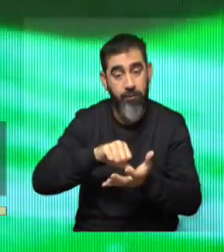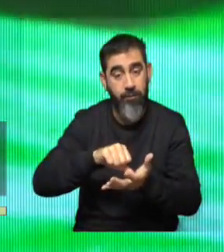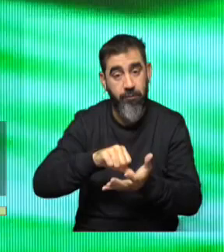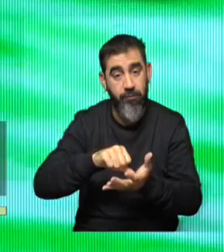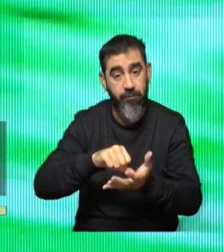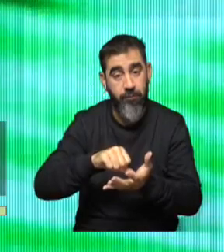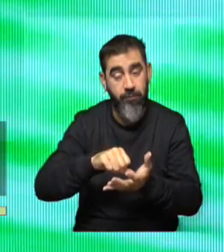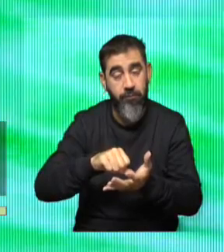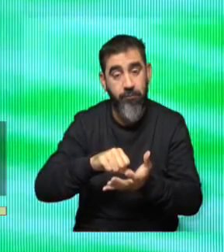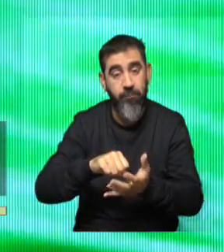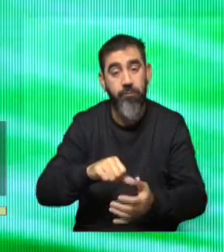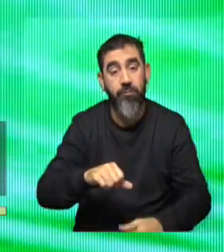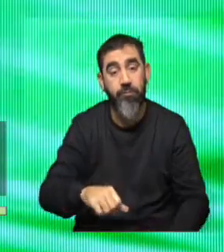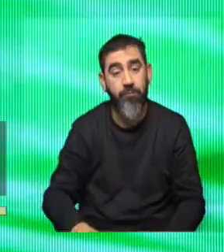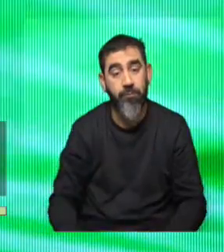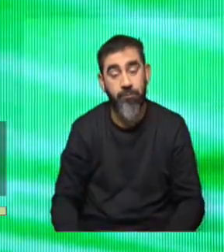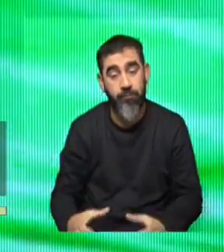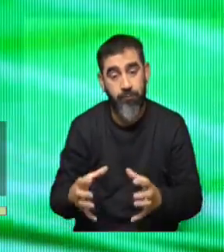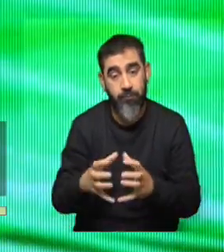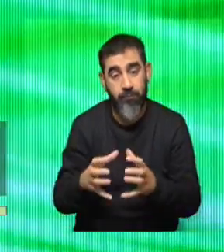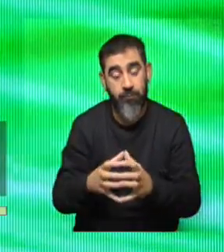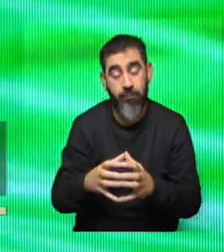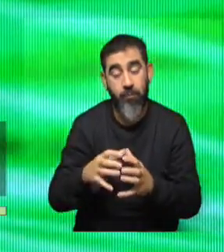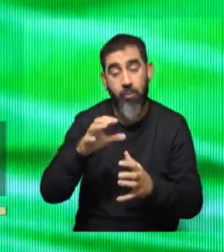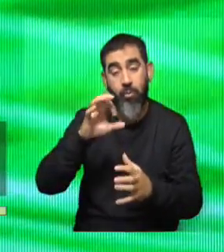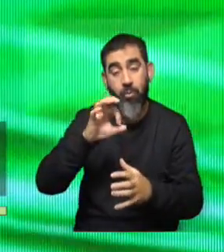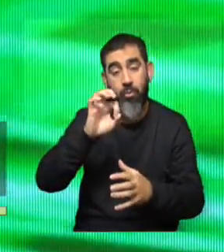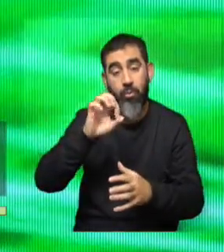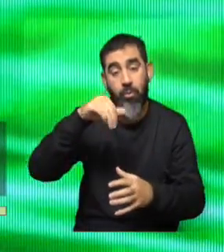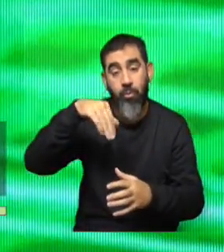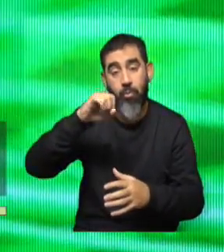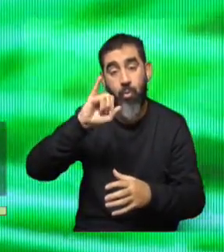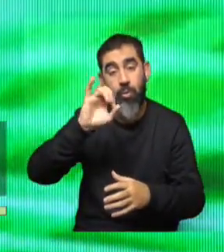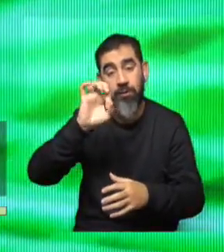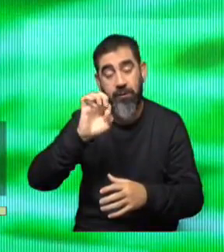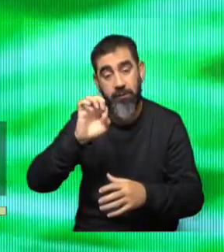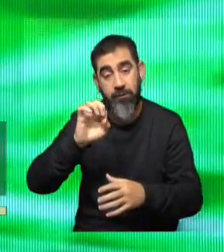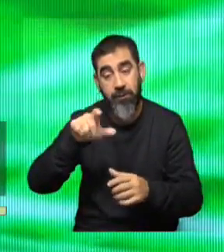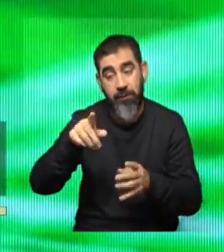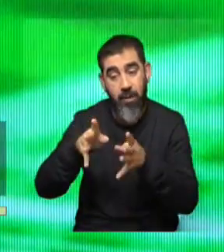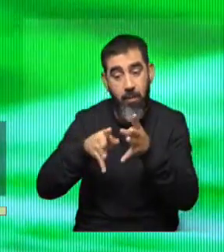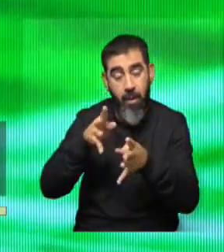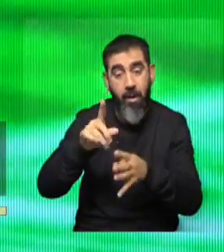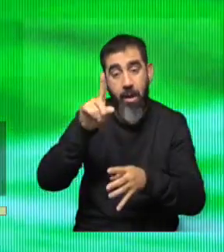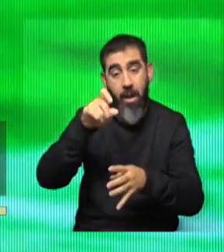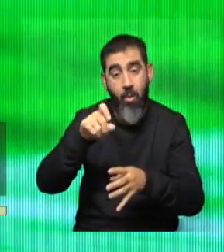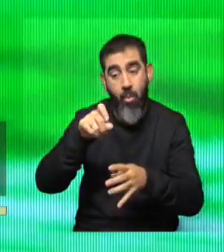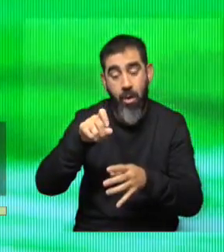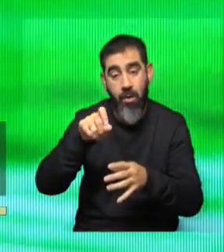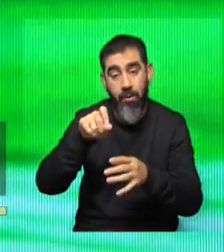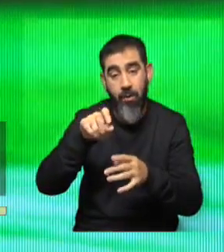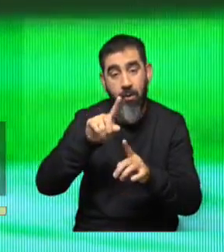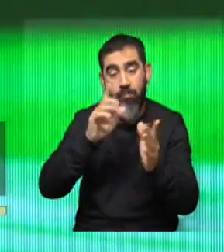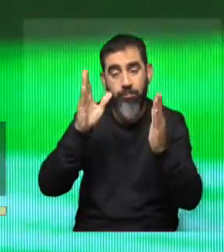que si bien tiene un equipo de ósmosis primero el equipo ese el agua que sale de ahí No